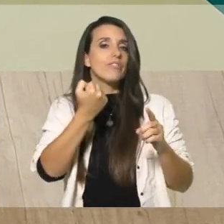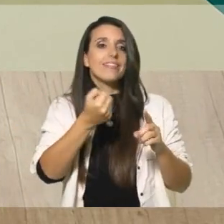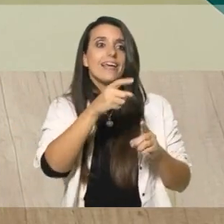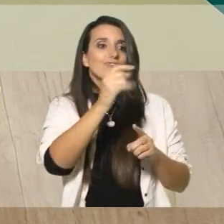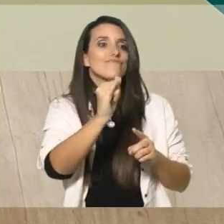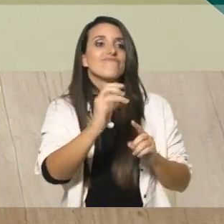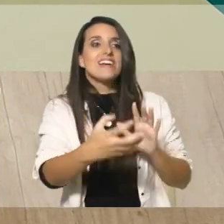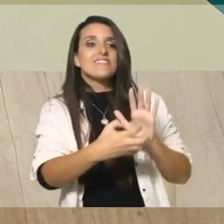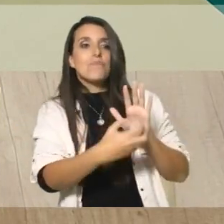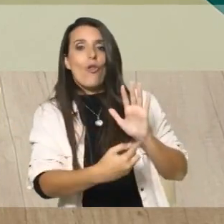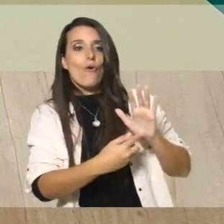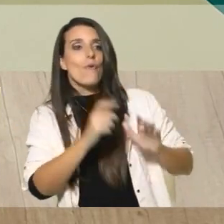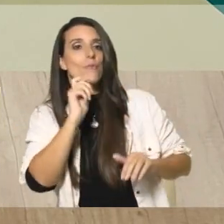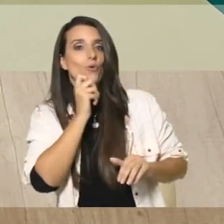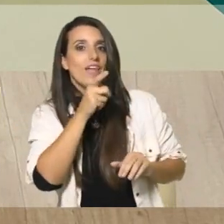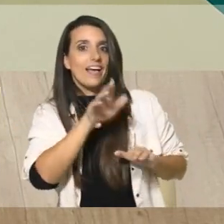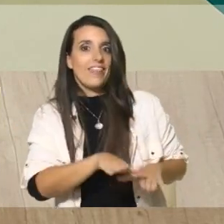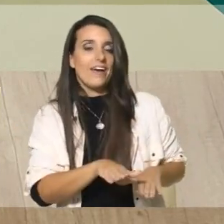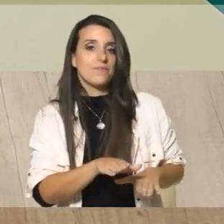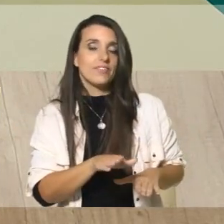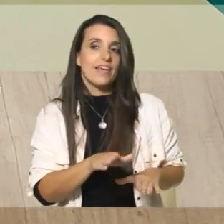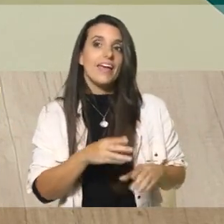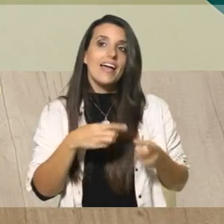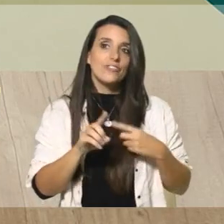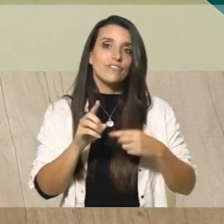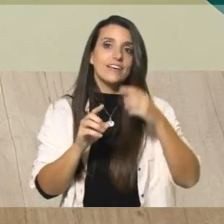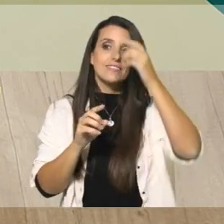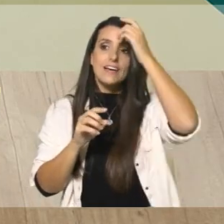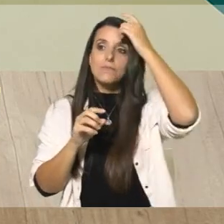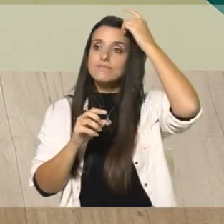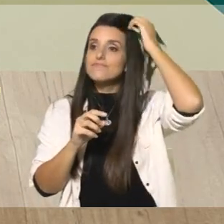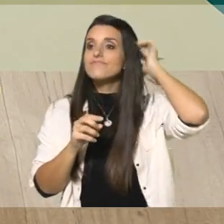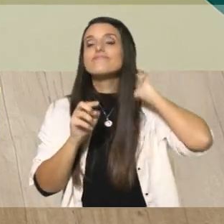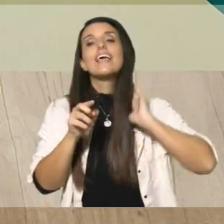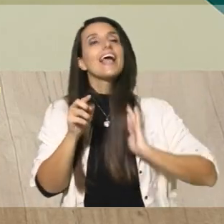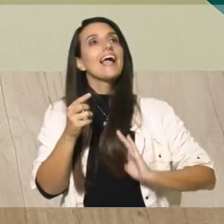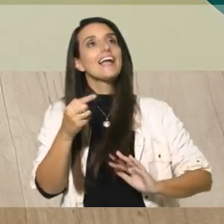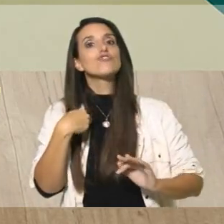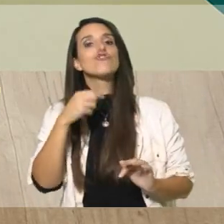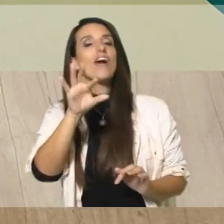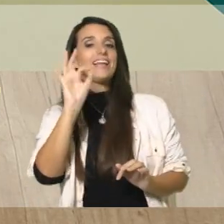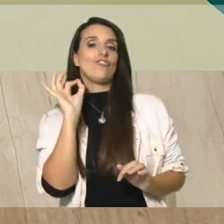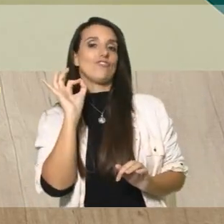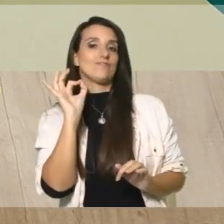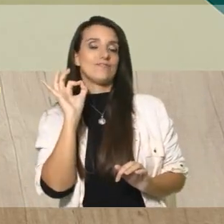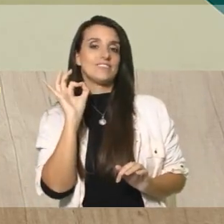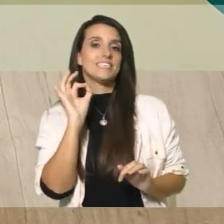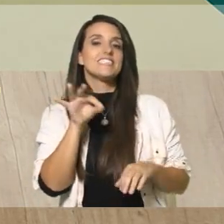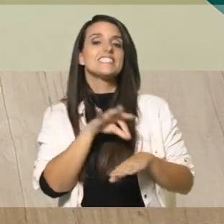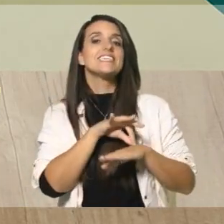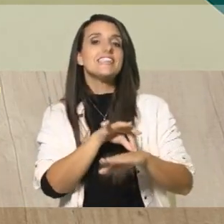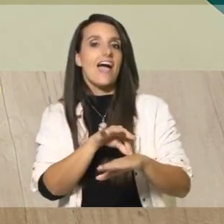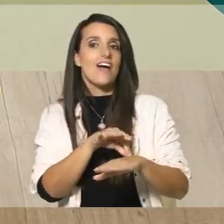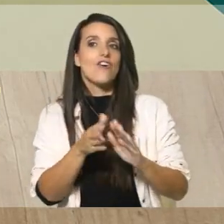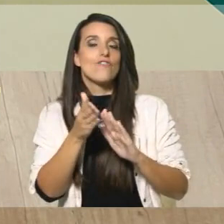lectura más clara de lo que se quiere decir. Entonces, esa es la elección que yo tomo y la guía que voy